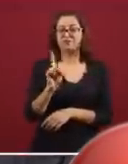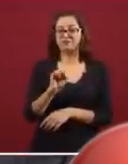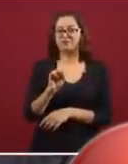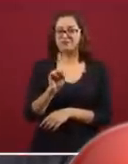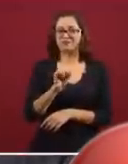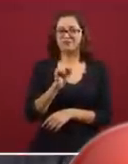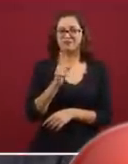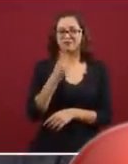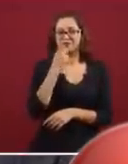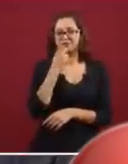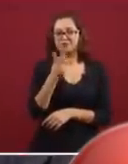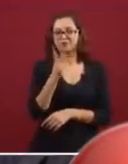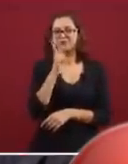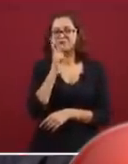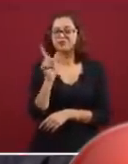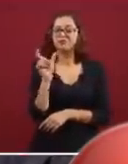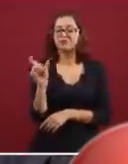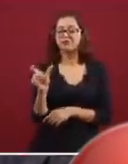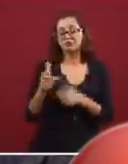dicen